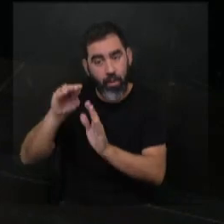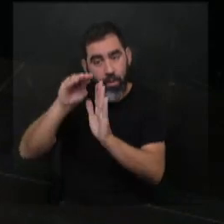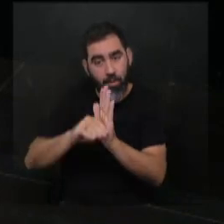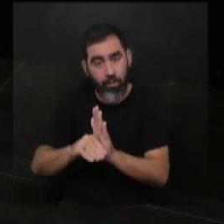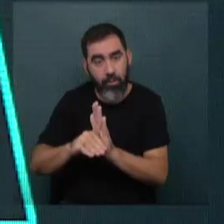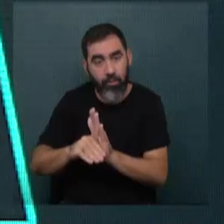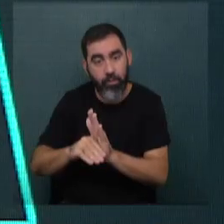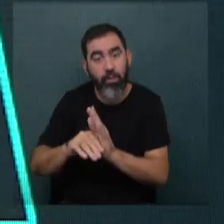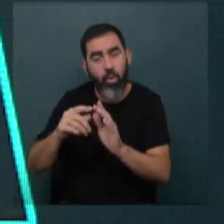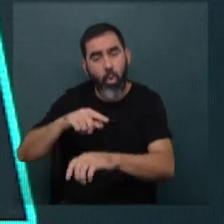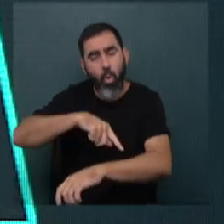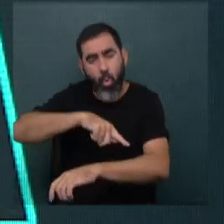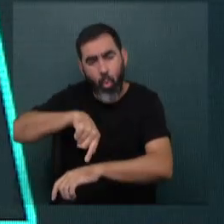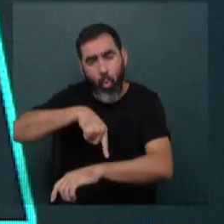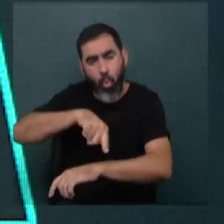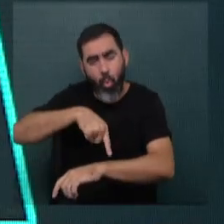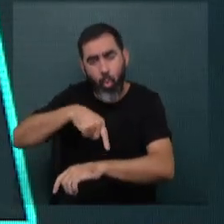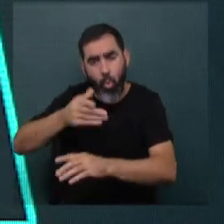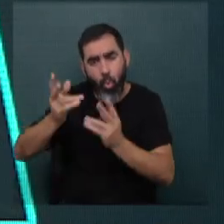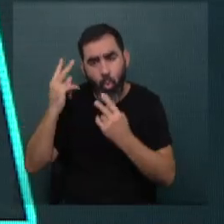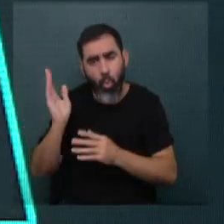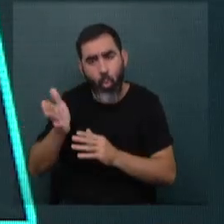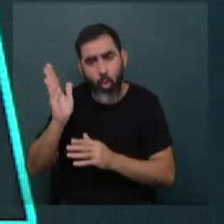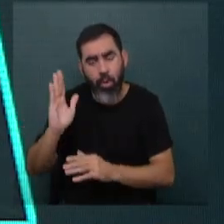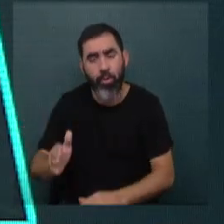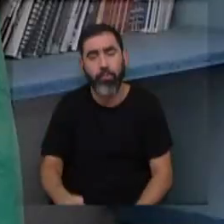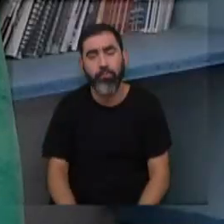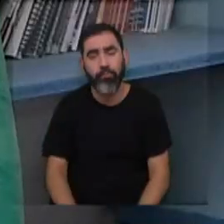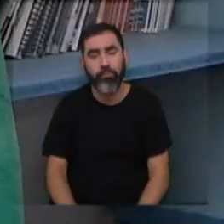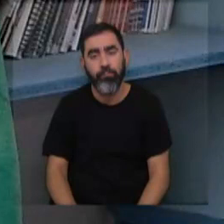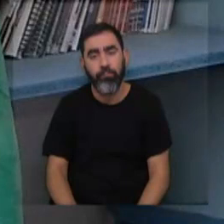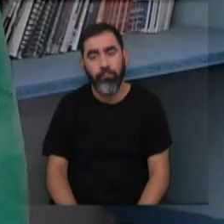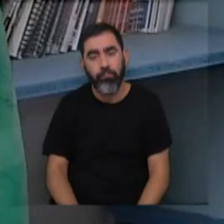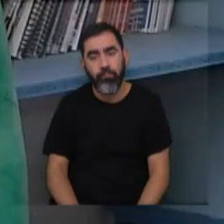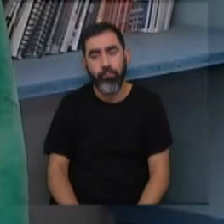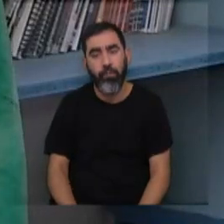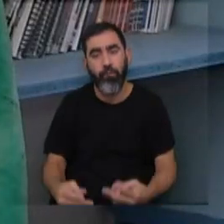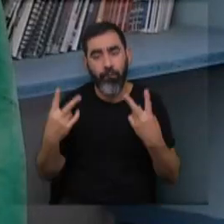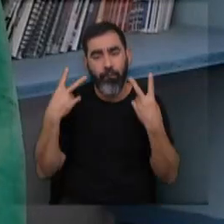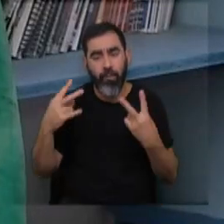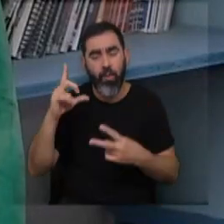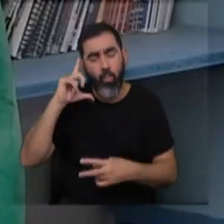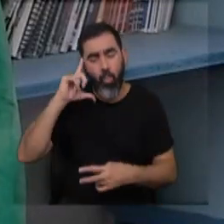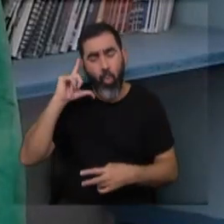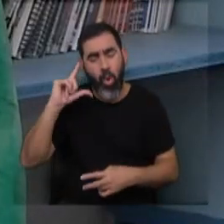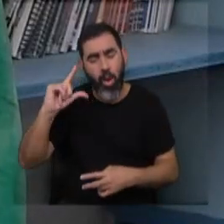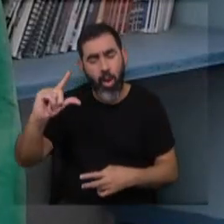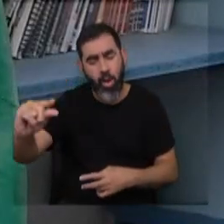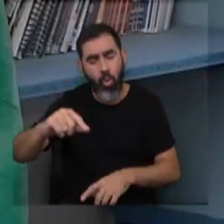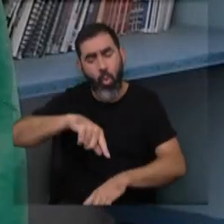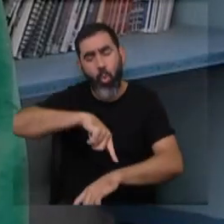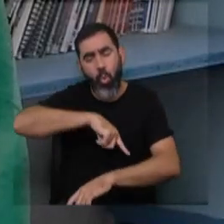viajar durante ese desierto. Fue un viaje larguísimo, de